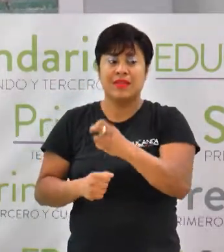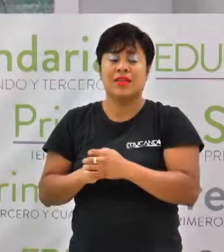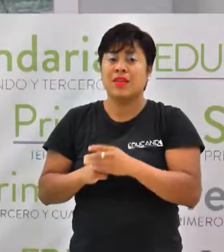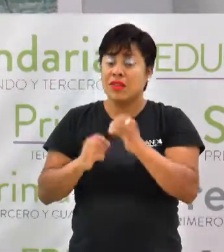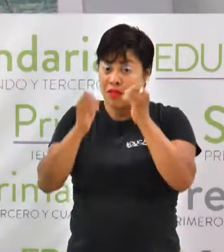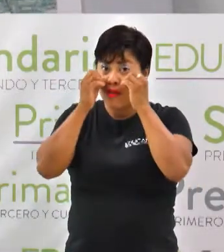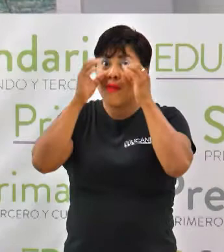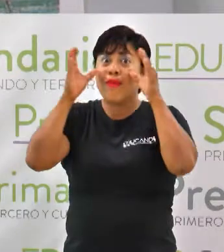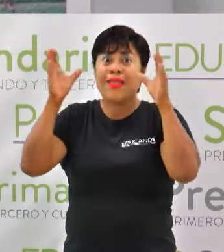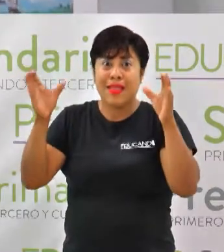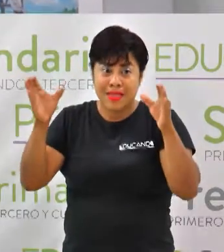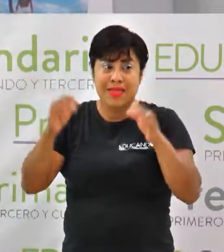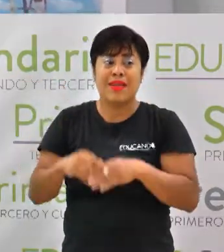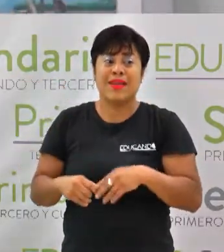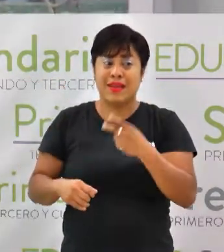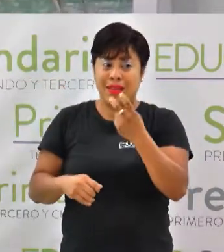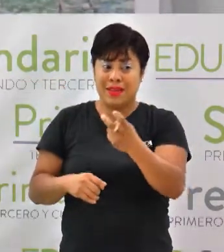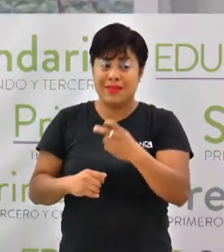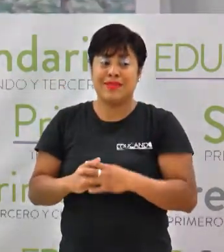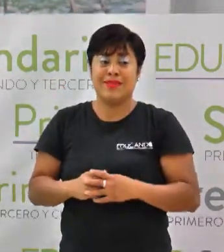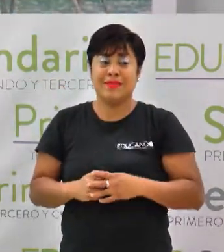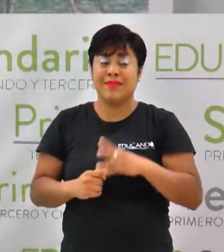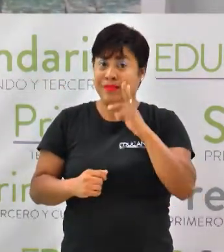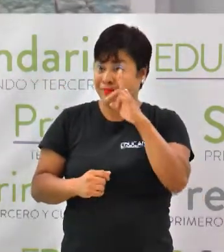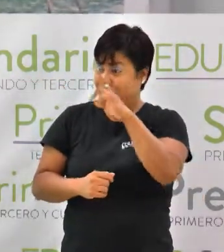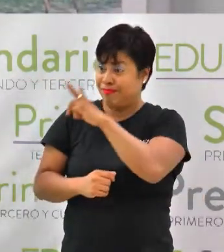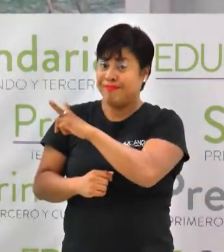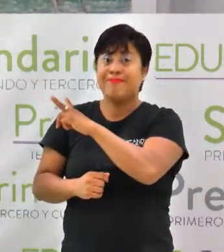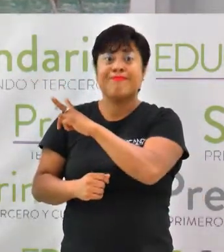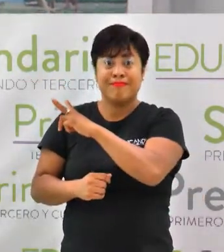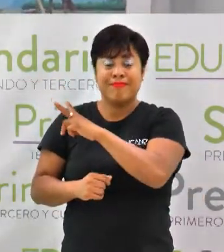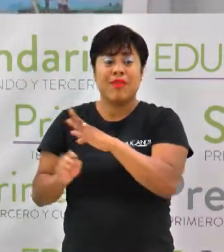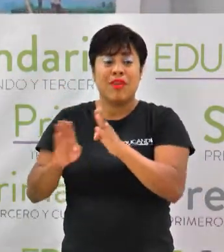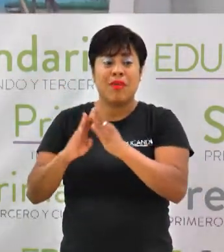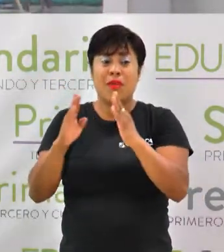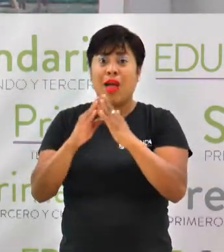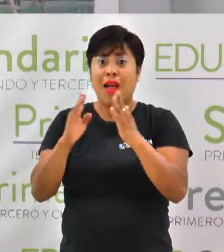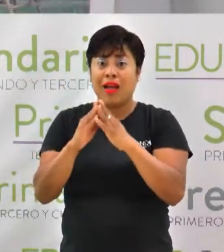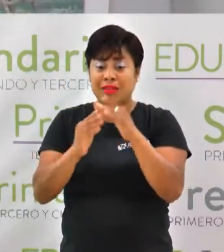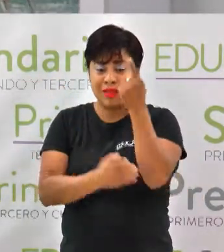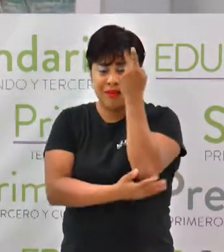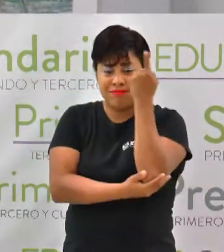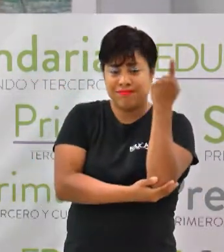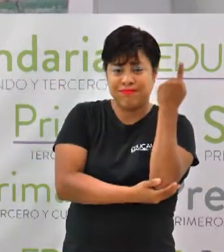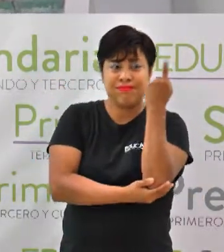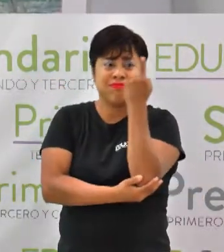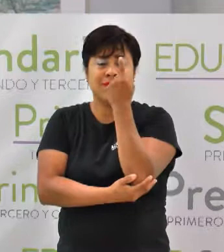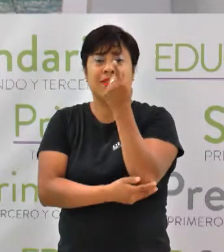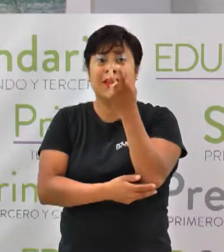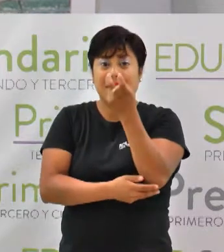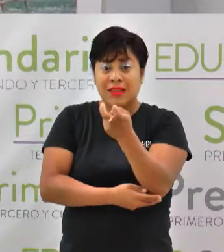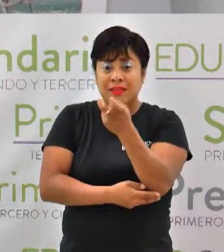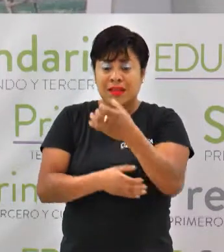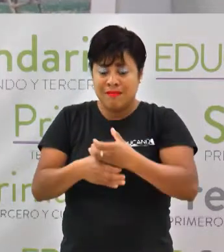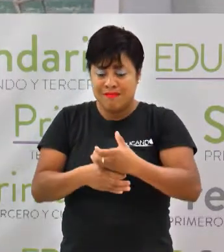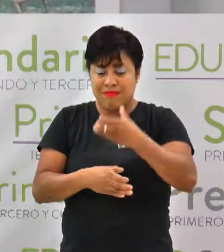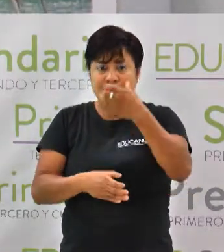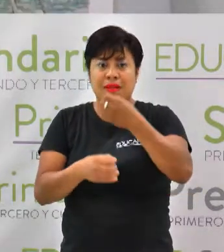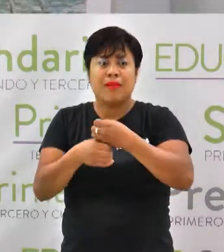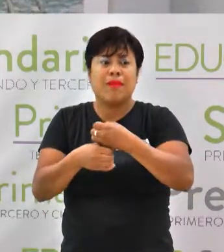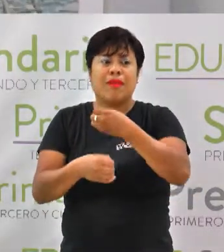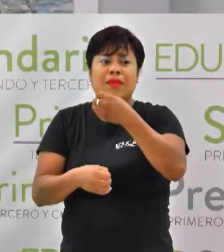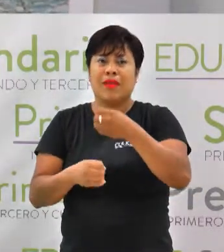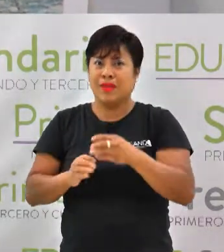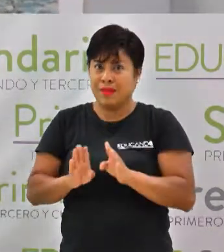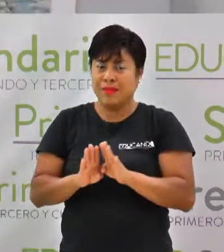parte les pareció sorprendente a mis niños y niñas porque decían, ¿cómo esa casa se sostiene en esos troncos